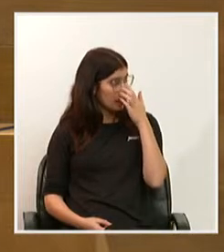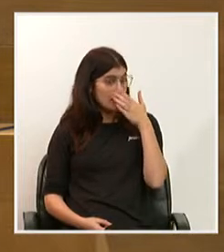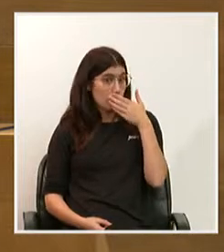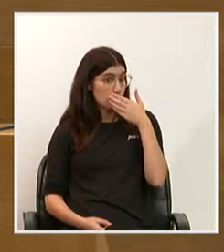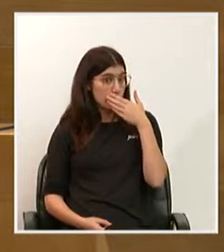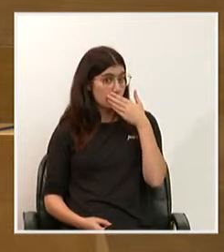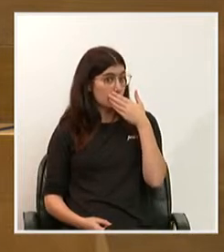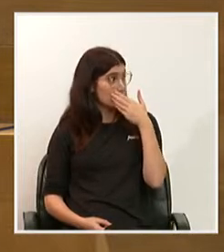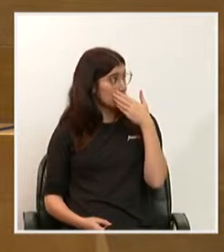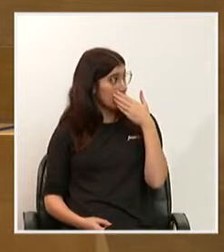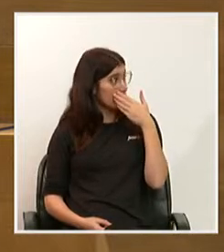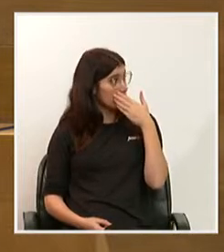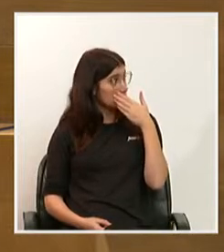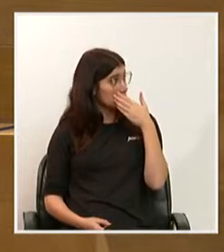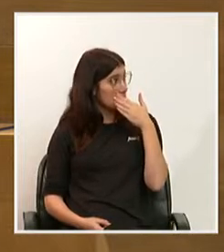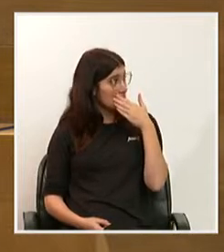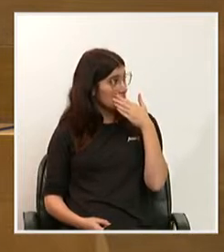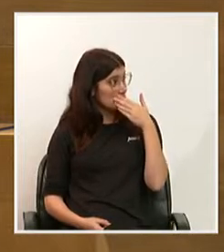má